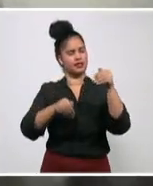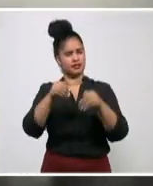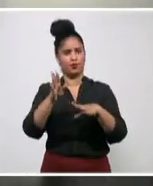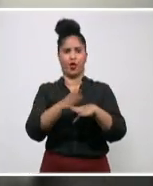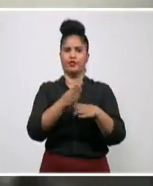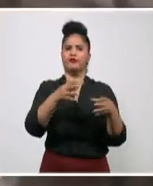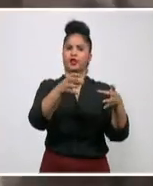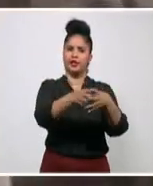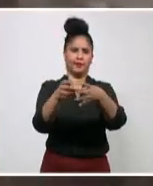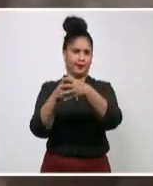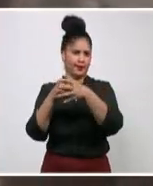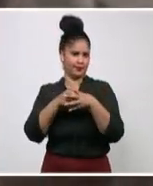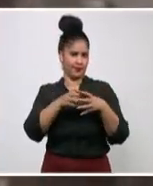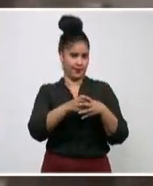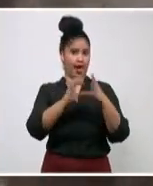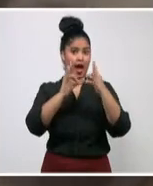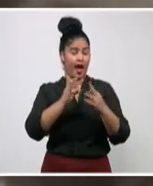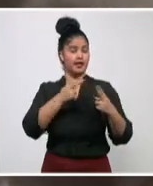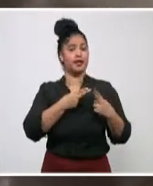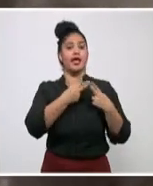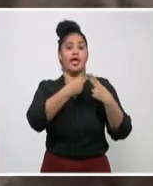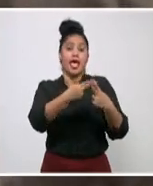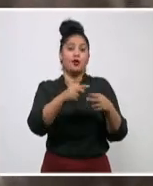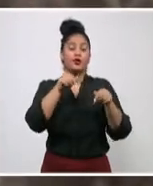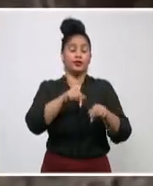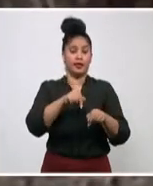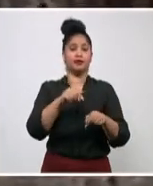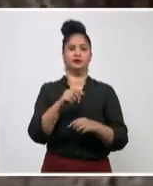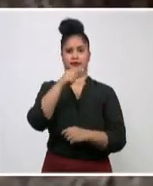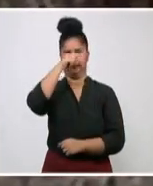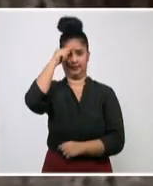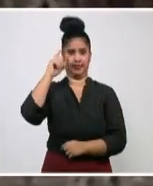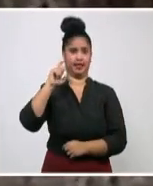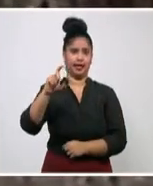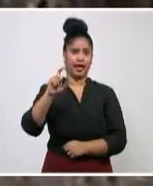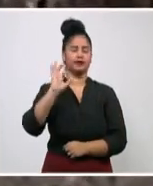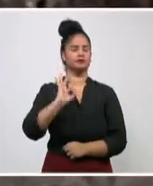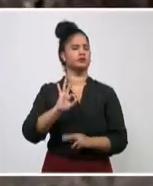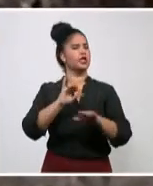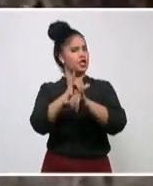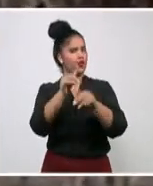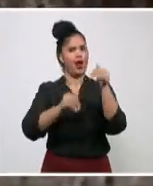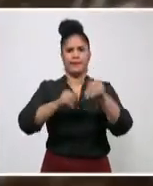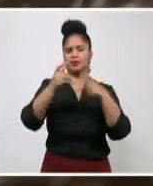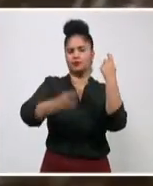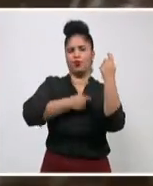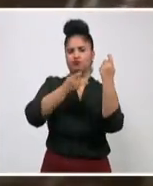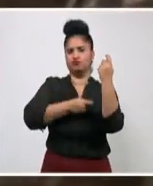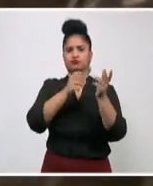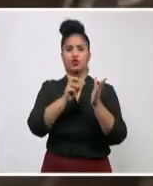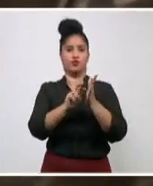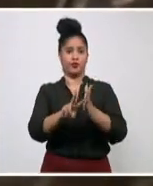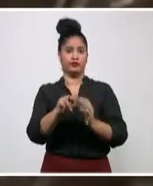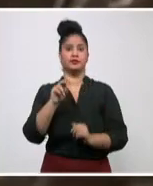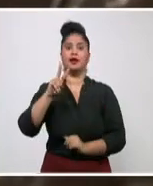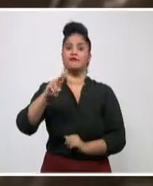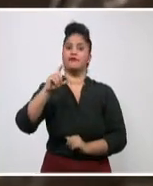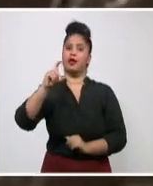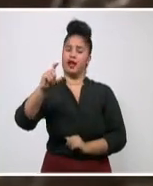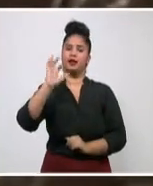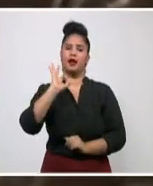el control de Yaguajay como parte de la campaña que lideró Camilo en el frente norte de Las Villas. En esas montañas también forjó una